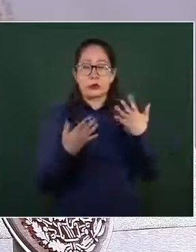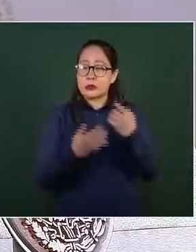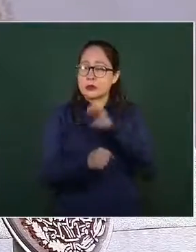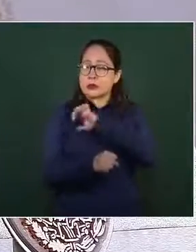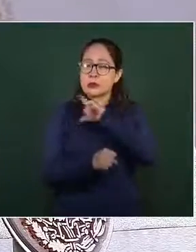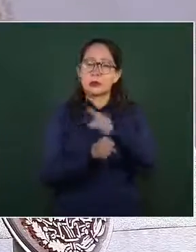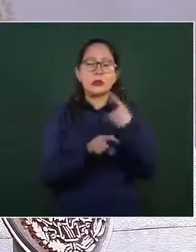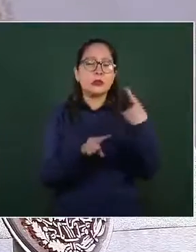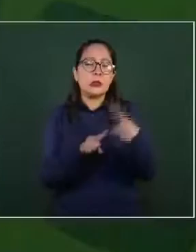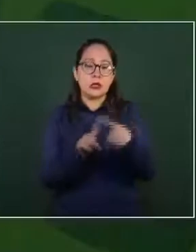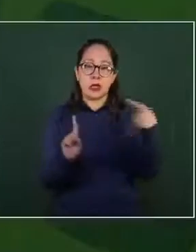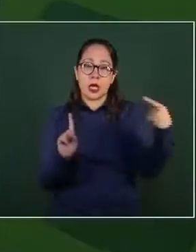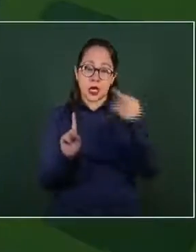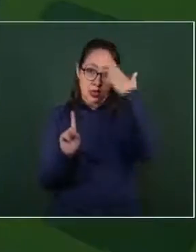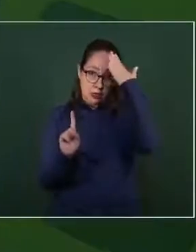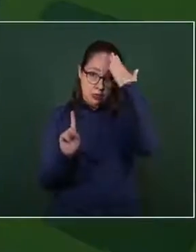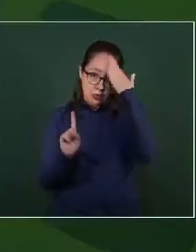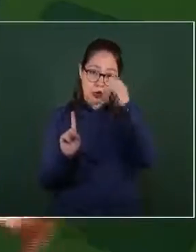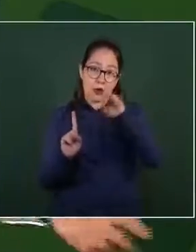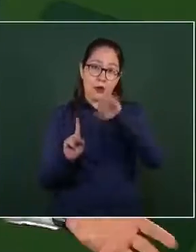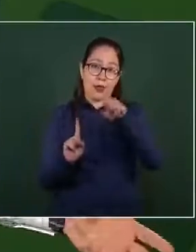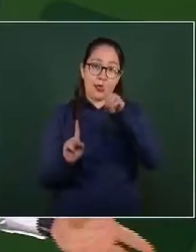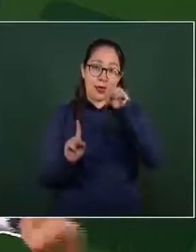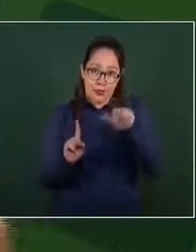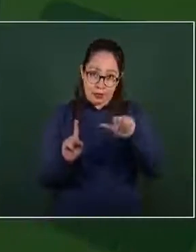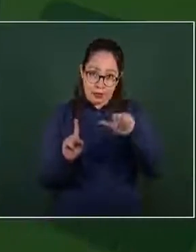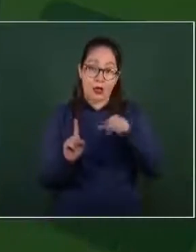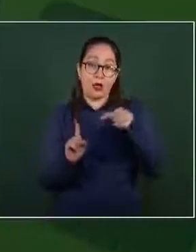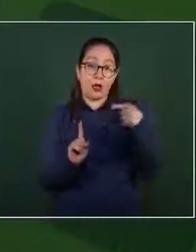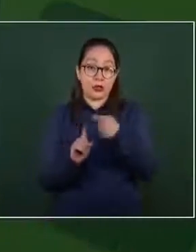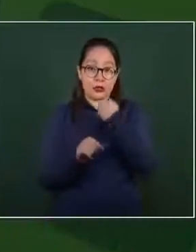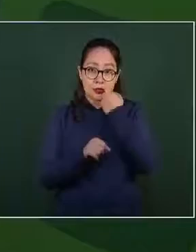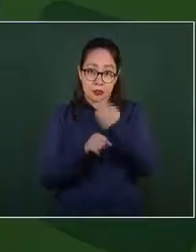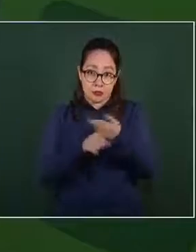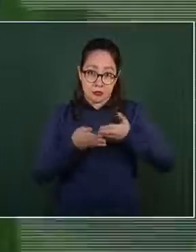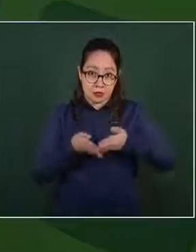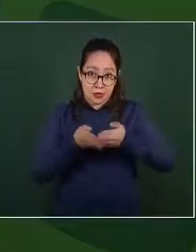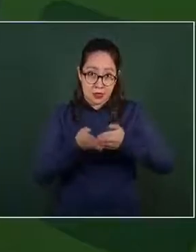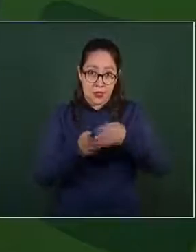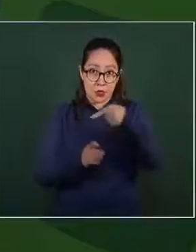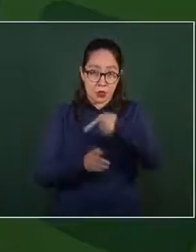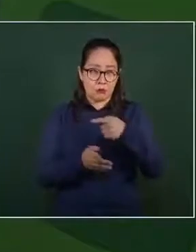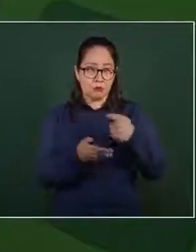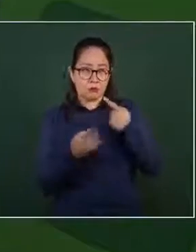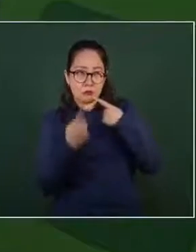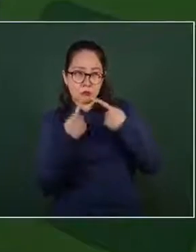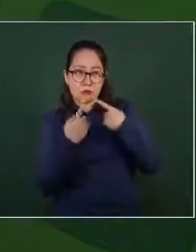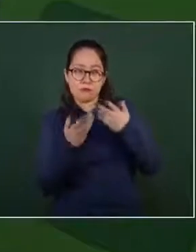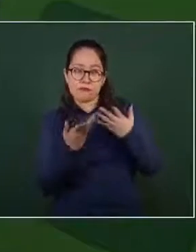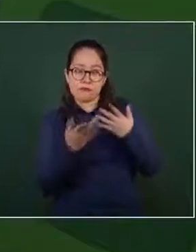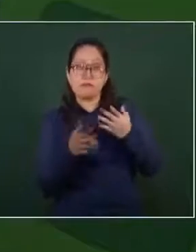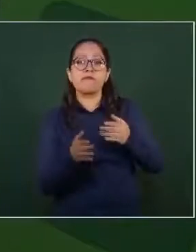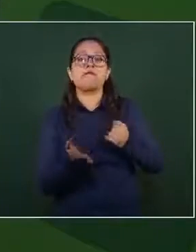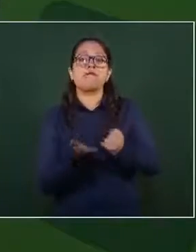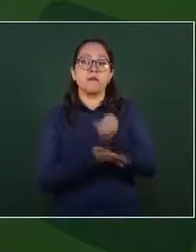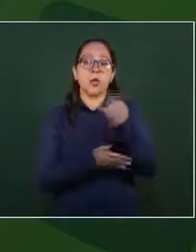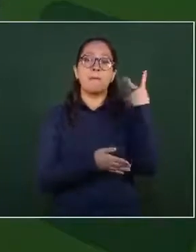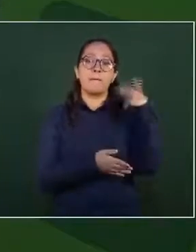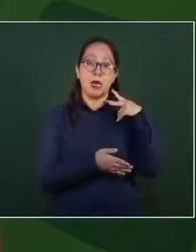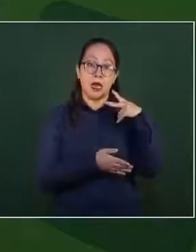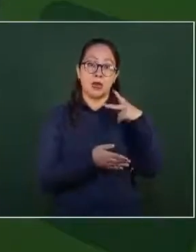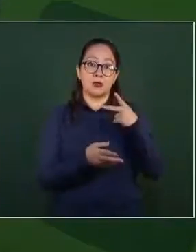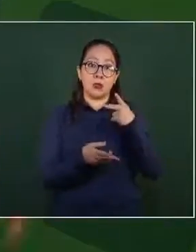Ojeda Durán, secretario de Marina, que se haya escogido Veracruz como sede de estos 200 años.